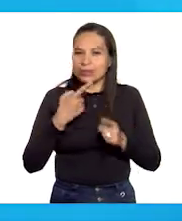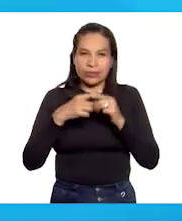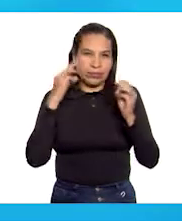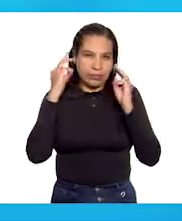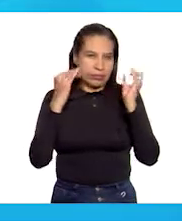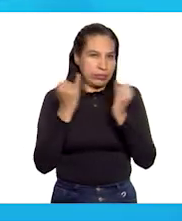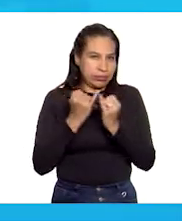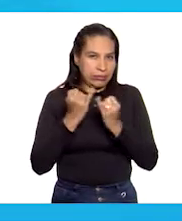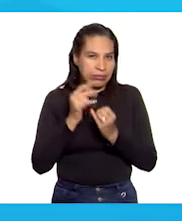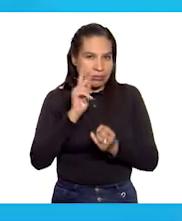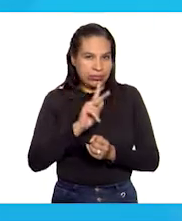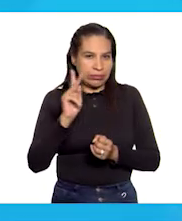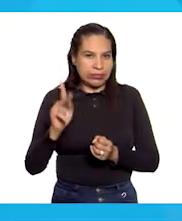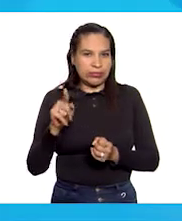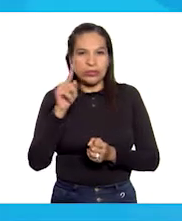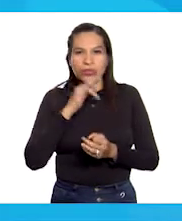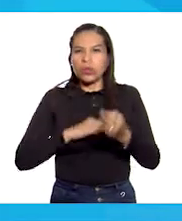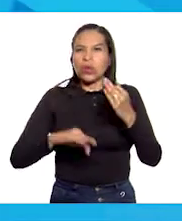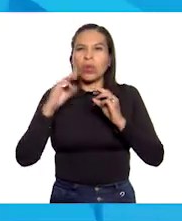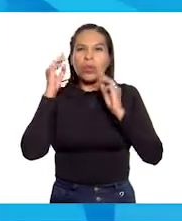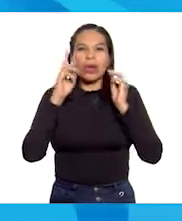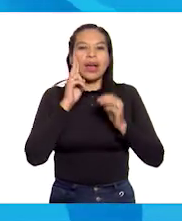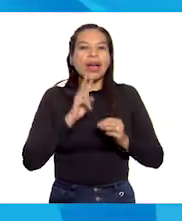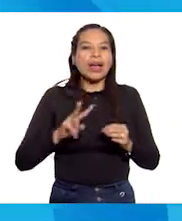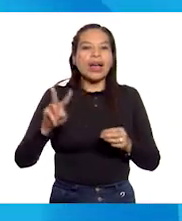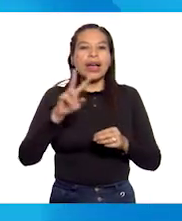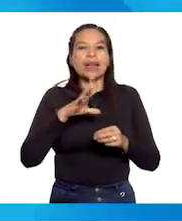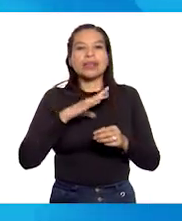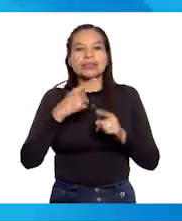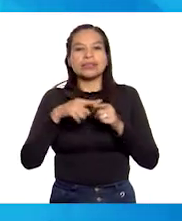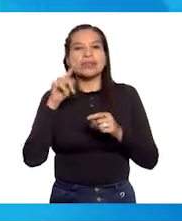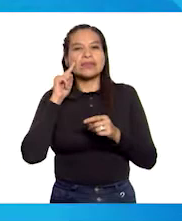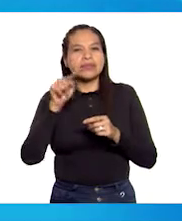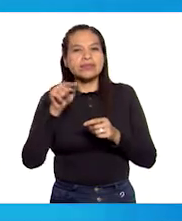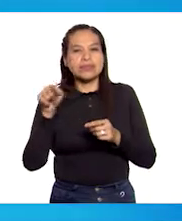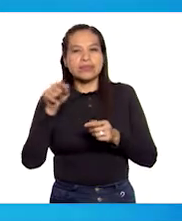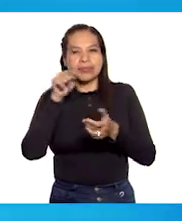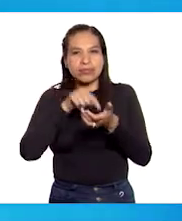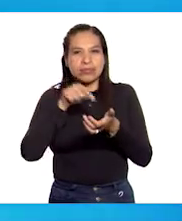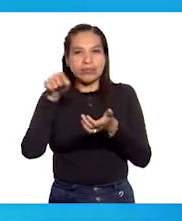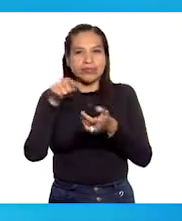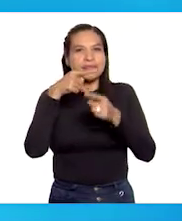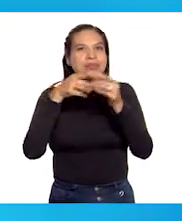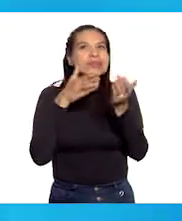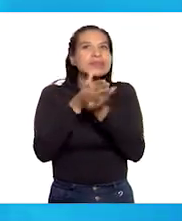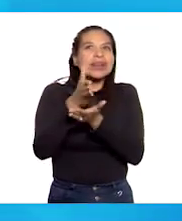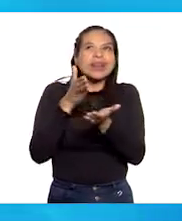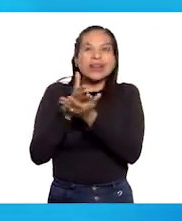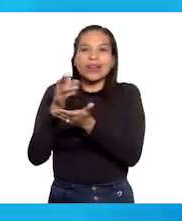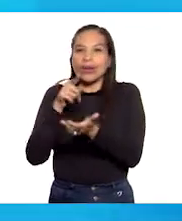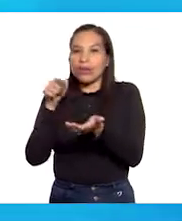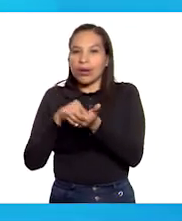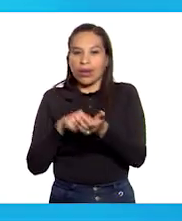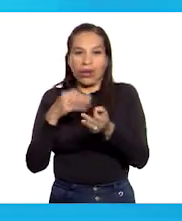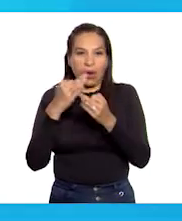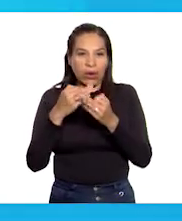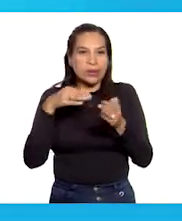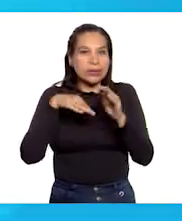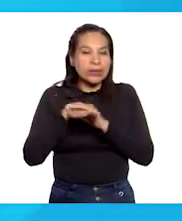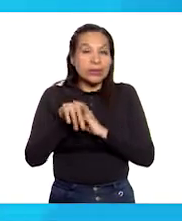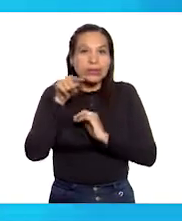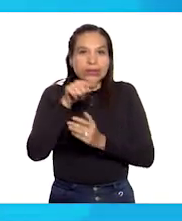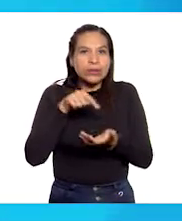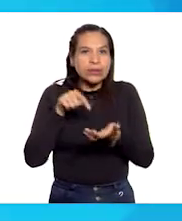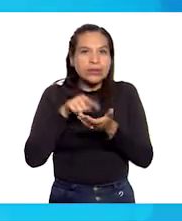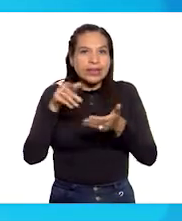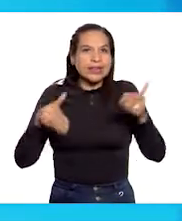museos como este. Y en todo el museo podemos ver botones que son los que nos llevan a los diferentes espacios. Como ahorita que entramos a este,